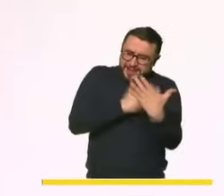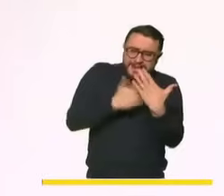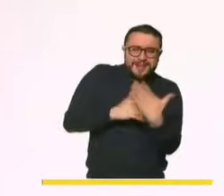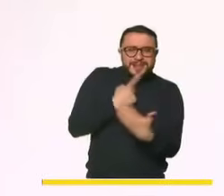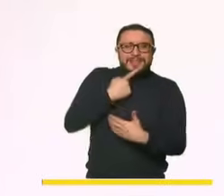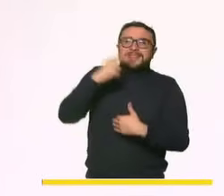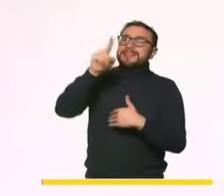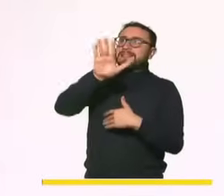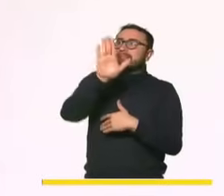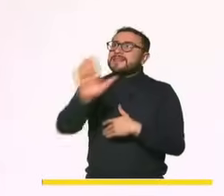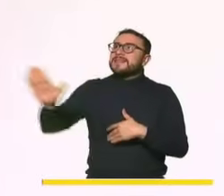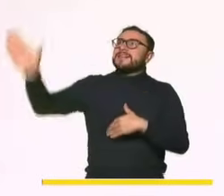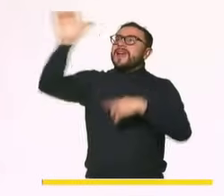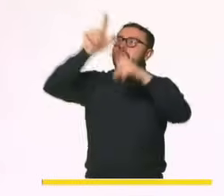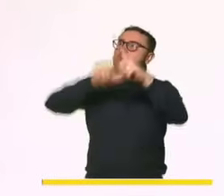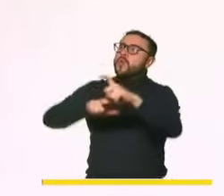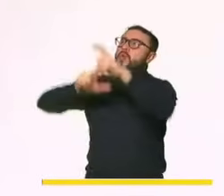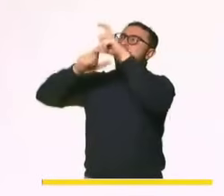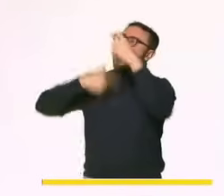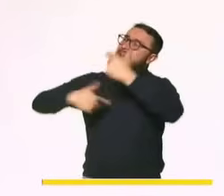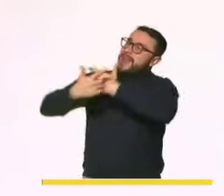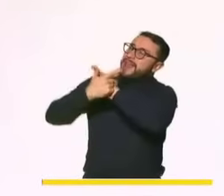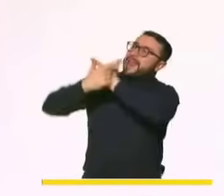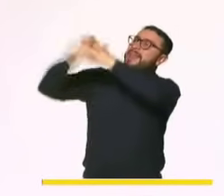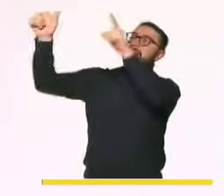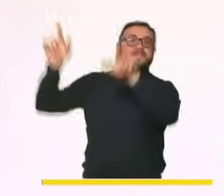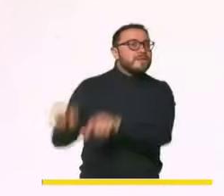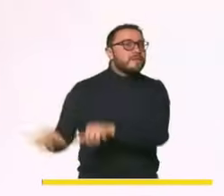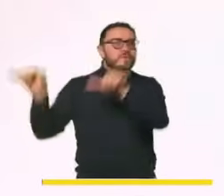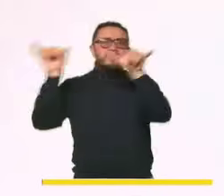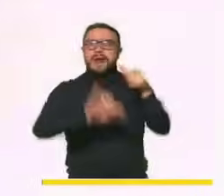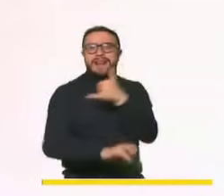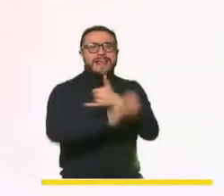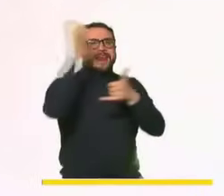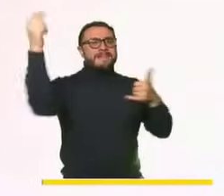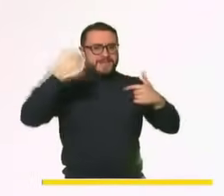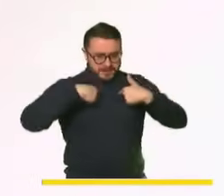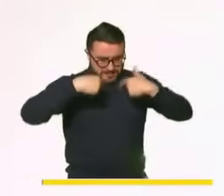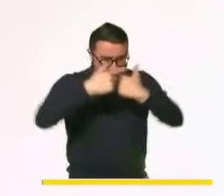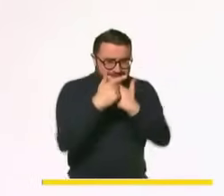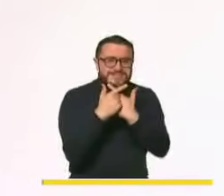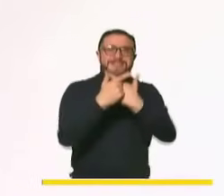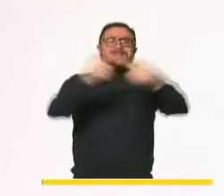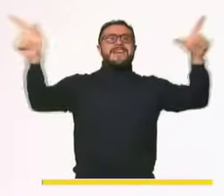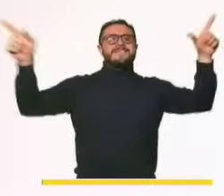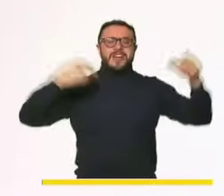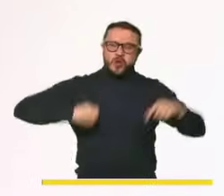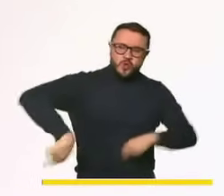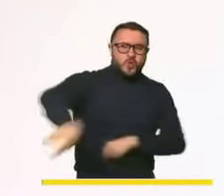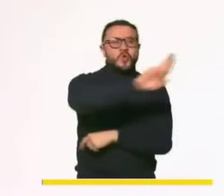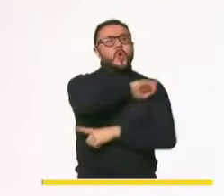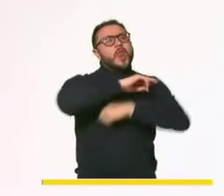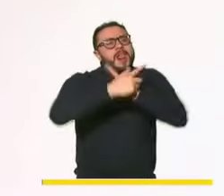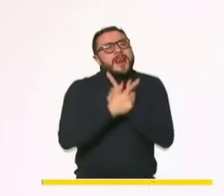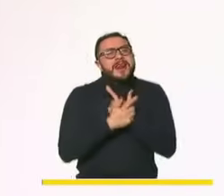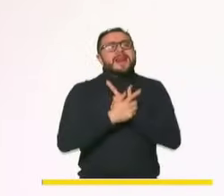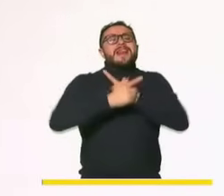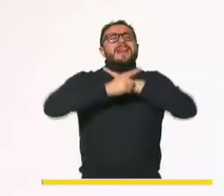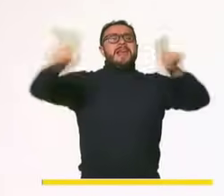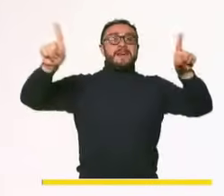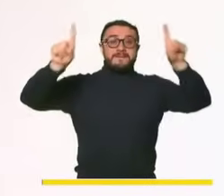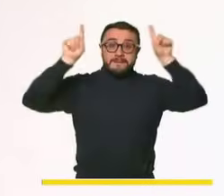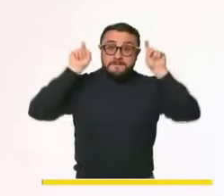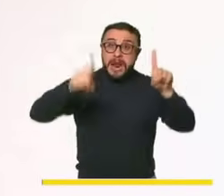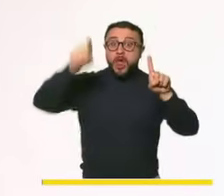en toda la Guajira me hice libre, en todo el Caribe me hice libre. Somos libres y podemos superar